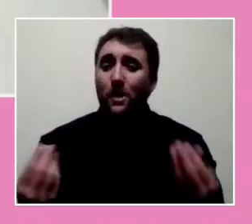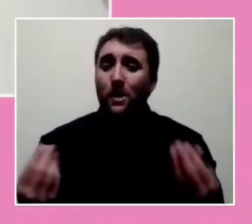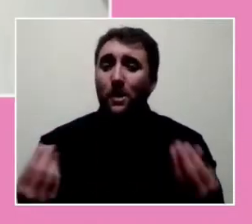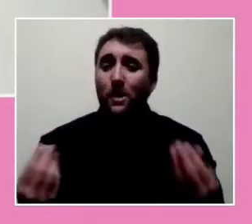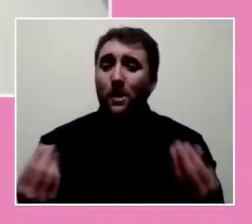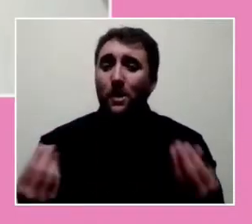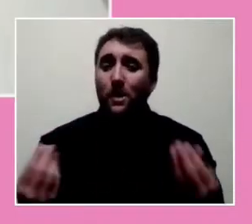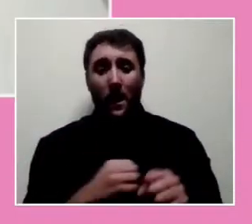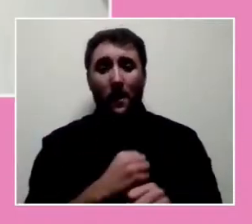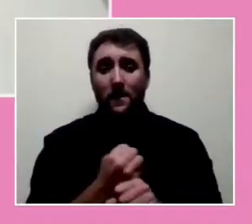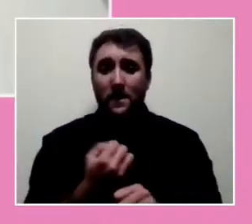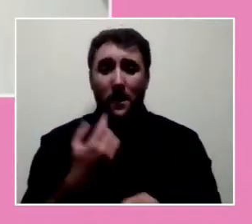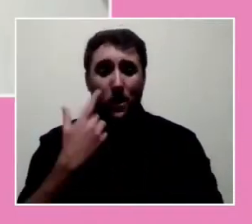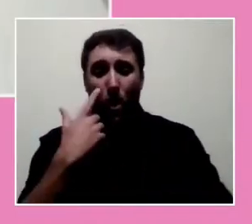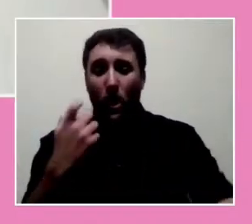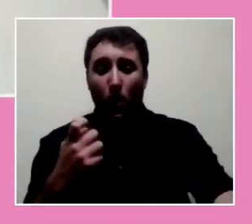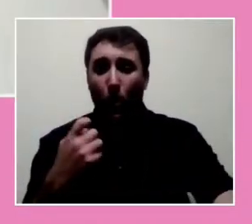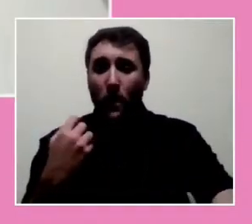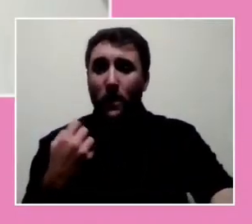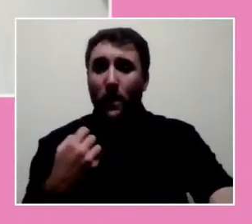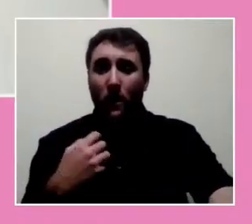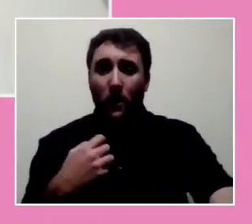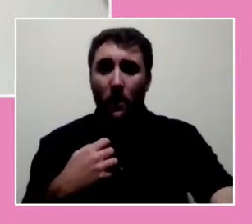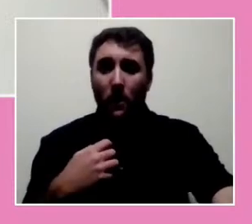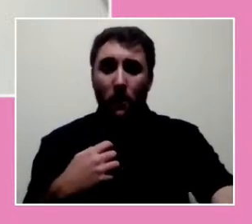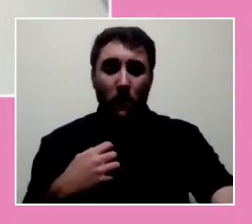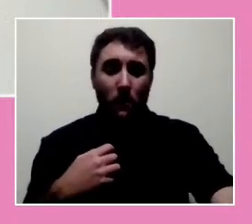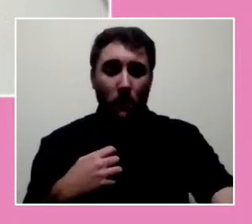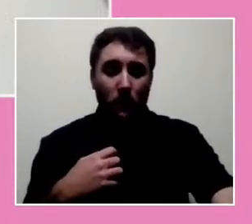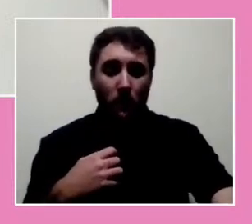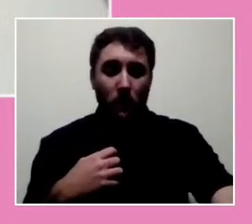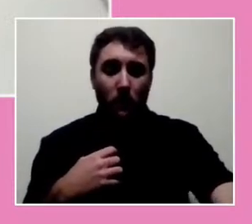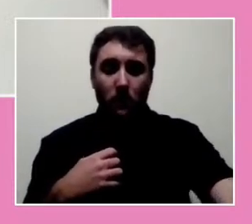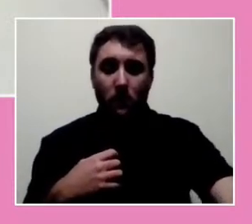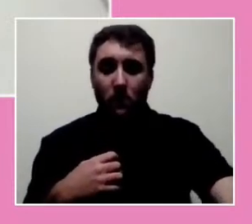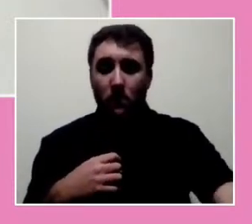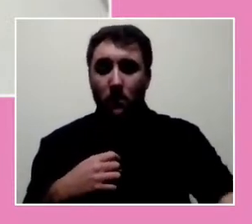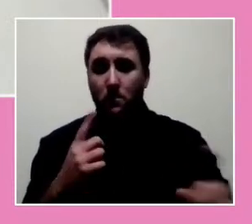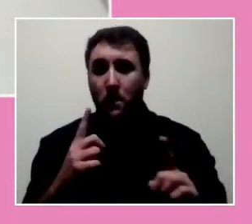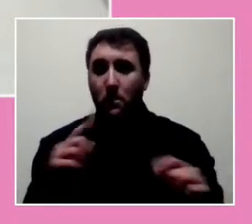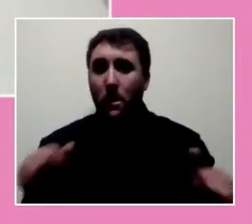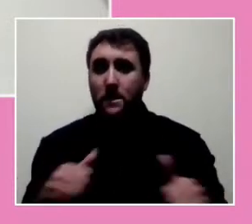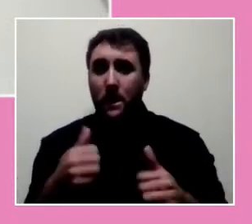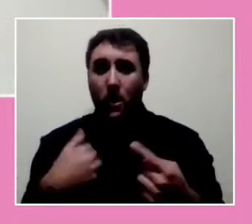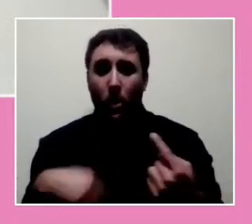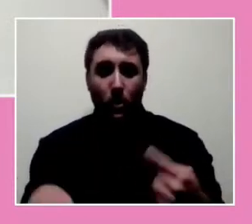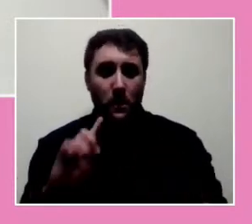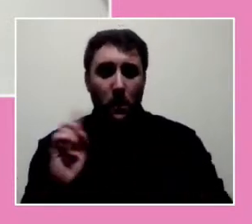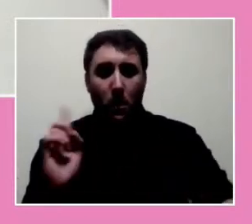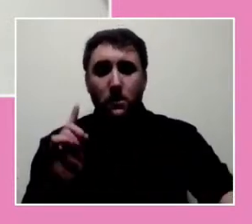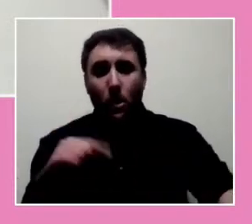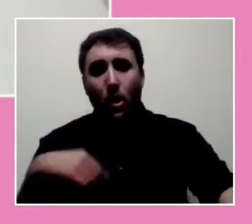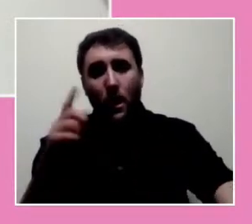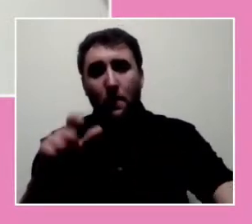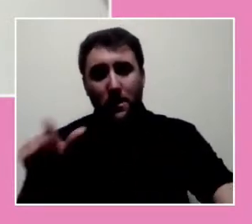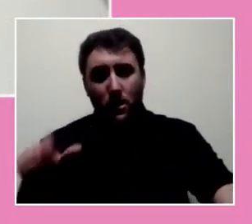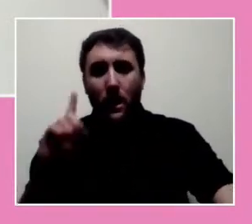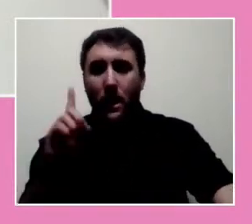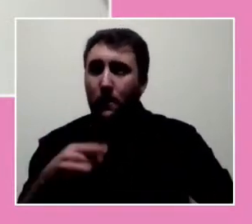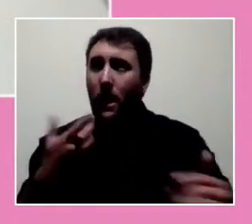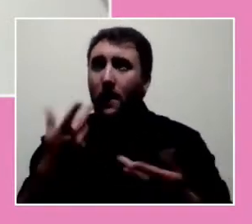Lo que nos pasa cuando estamos entre pantallas no nos pasa solamente a nosotros, que les pasa a otras personas también, a otros